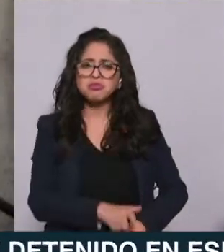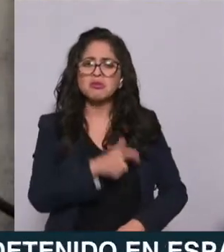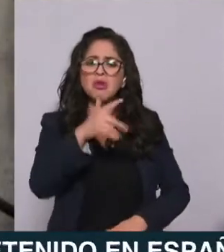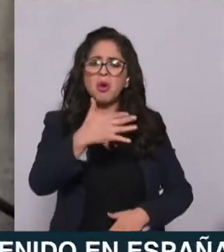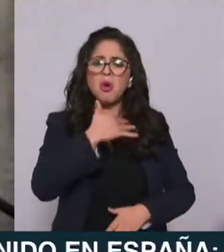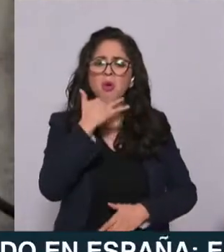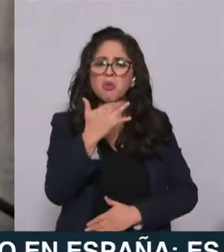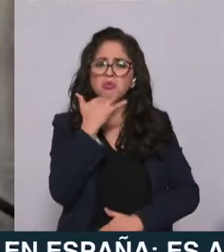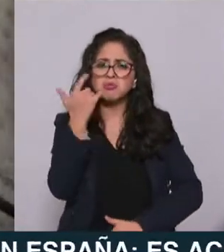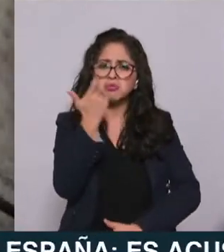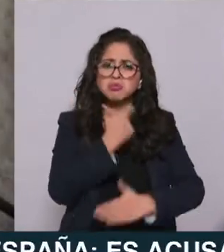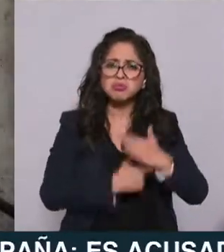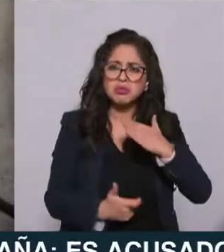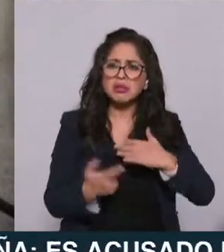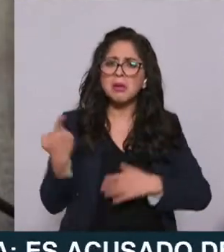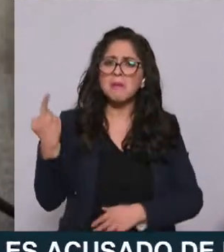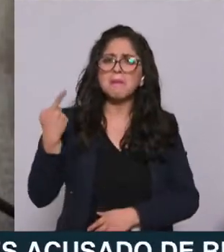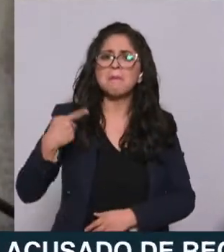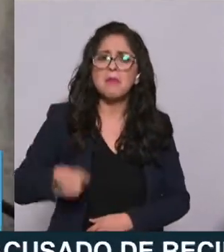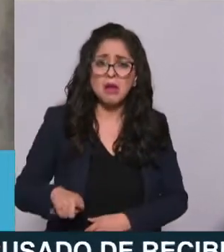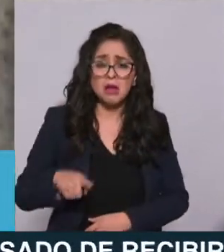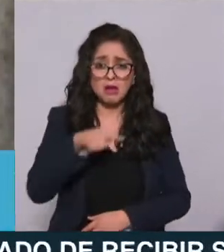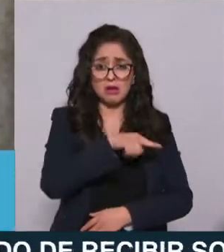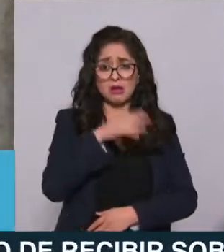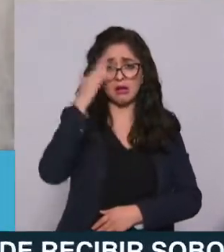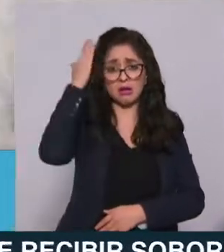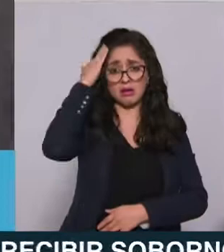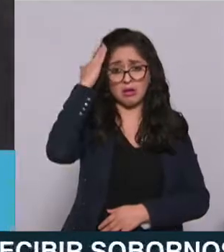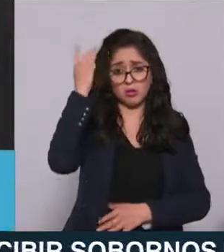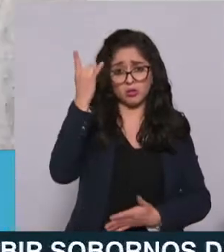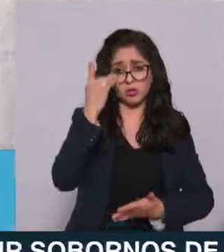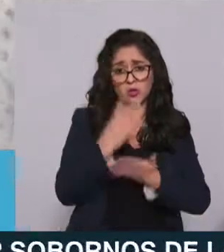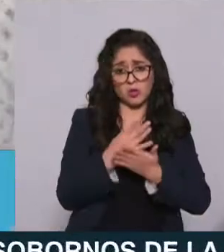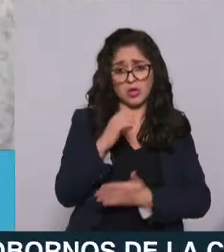órdenes pues no las tomó Emilio Lozoya